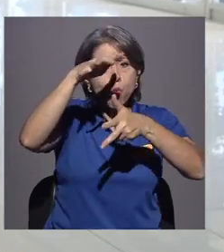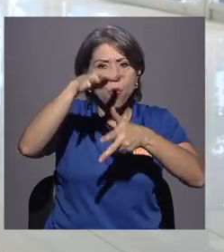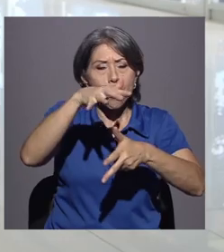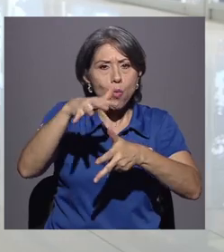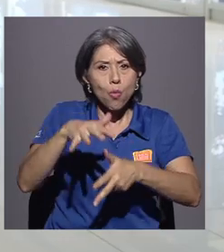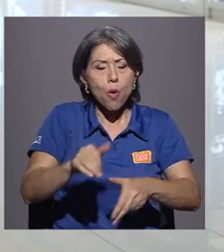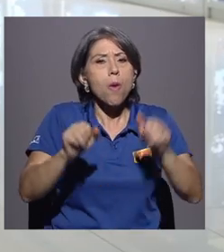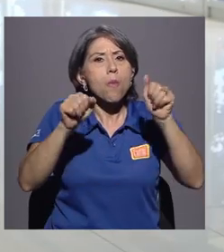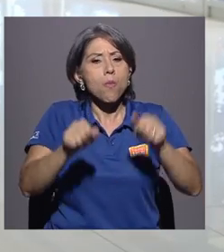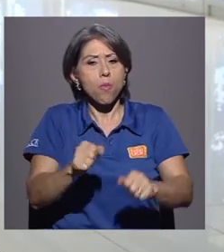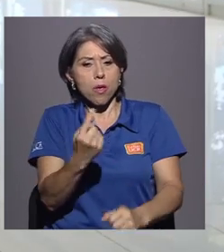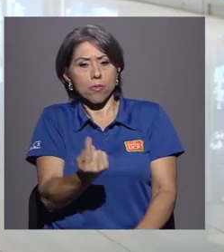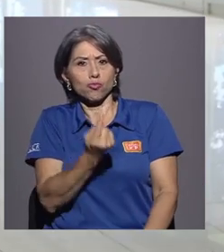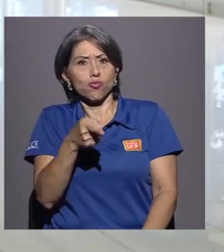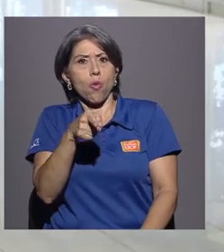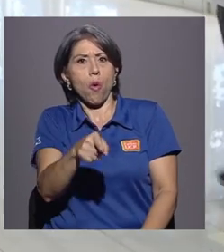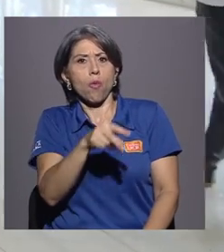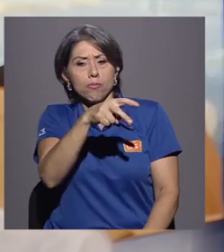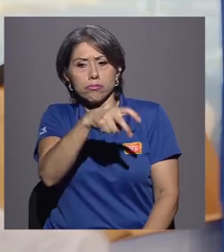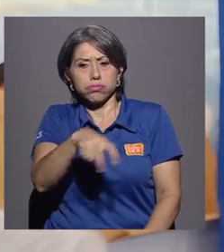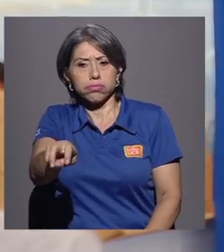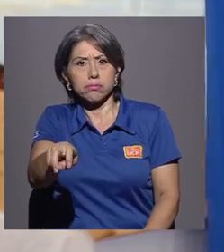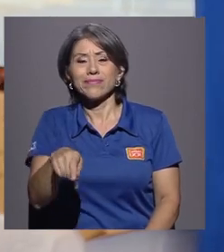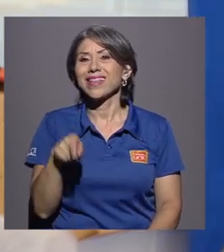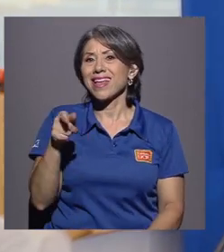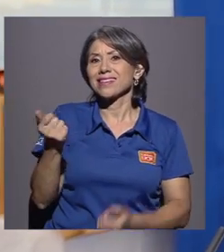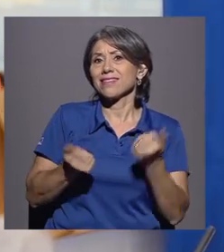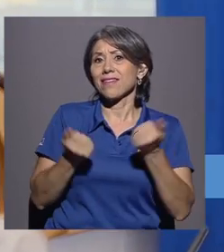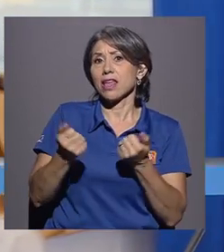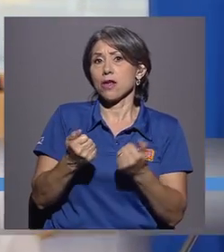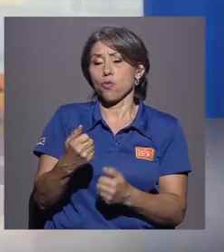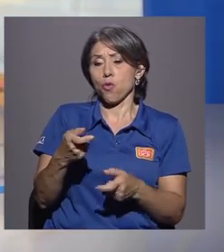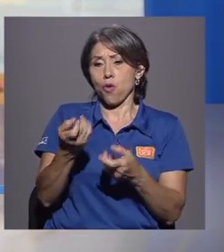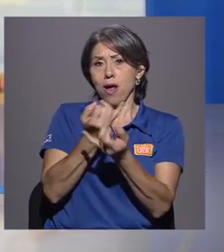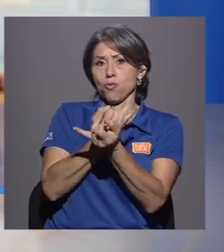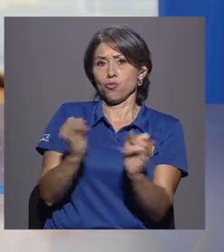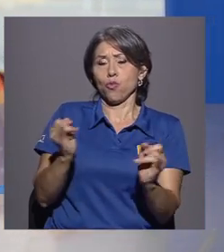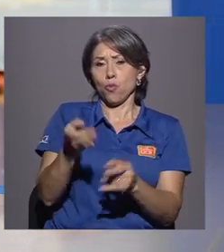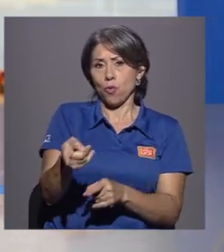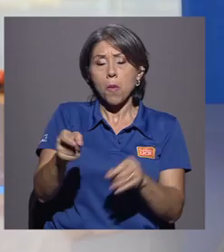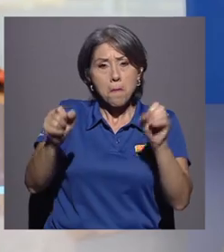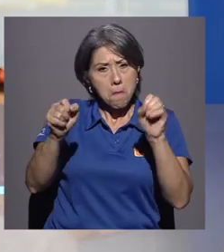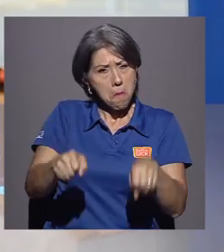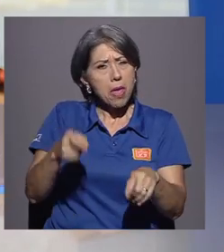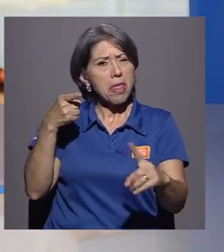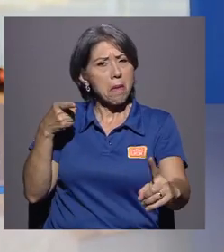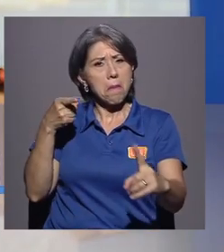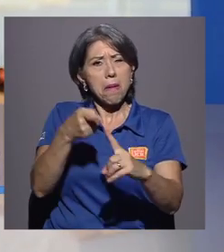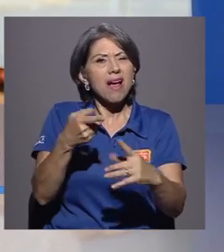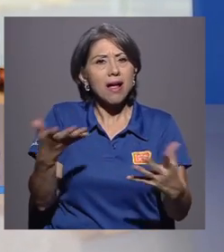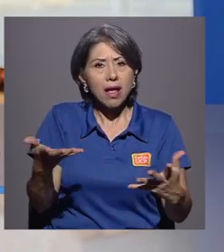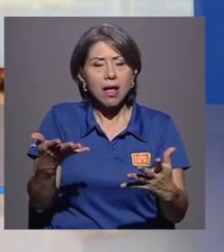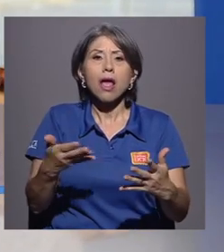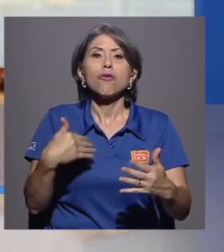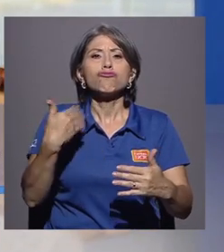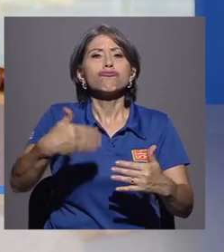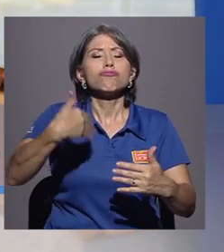manera autónoma. Este vehículo autónomo tiene la finalidad de poder en algún momento llegar a